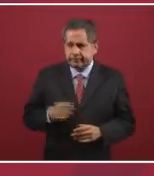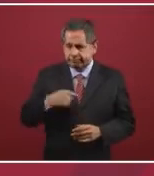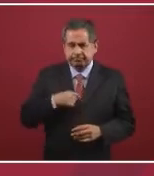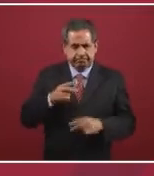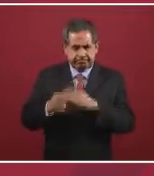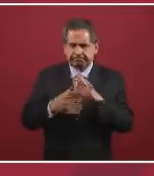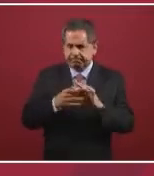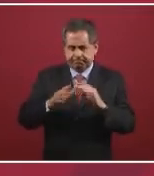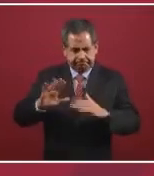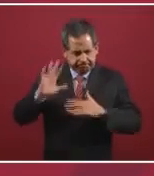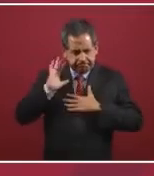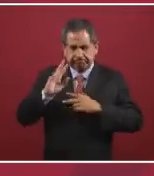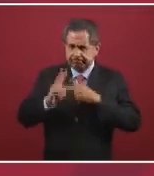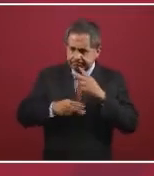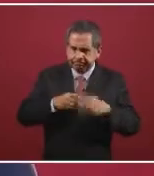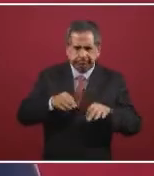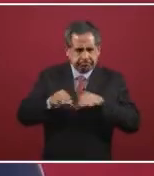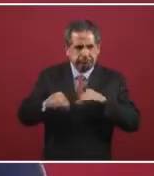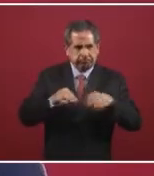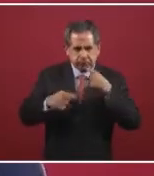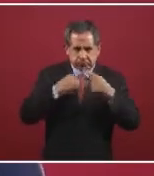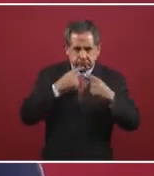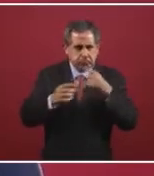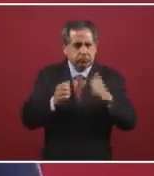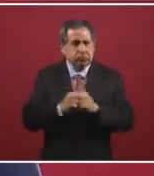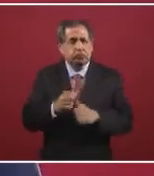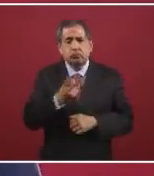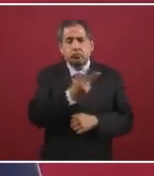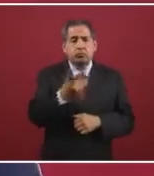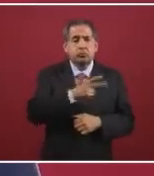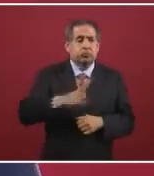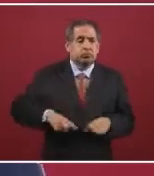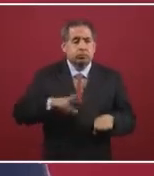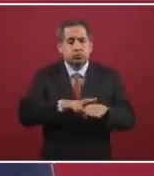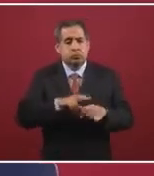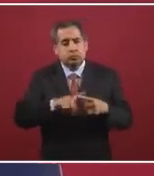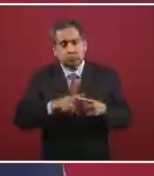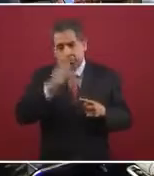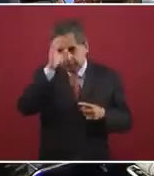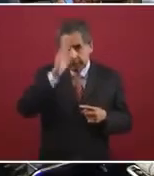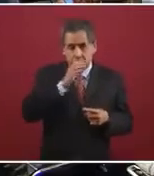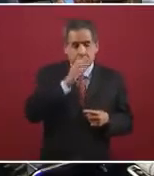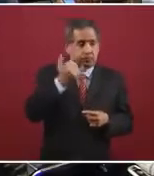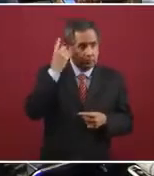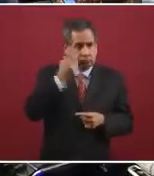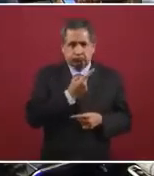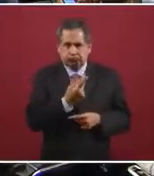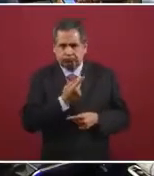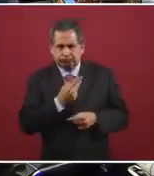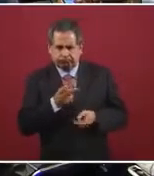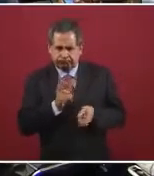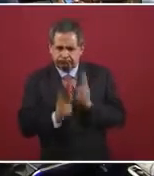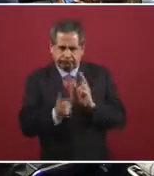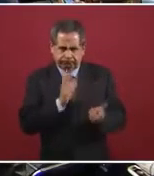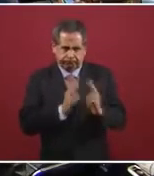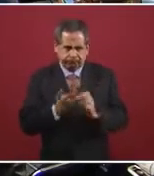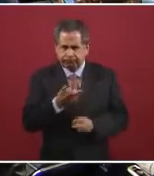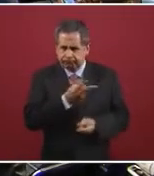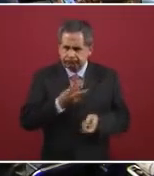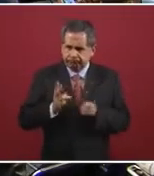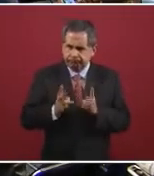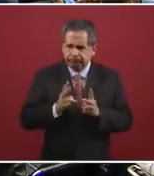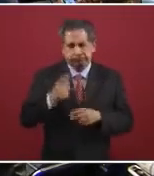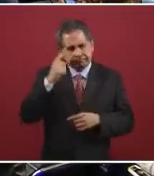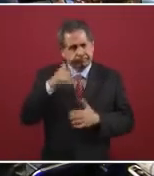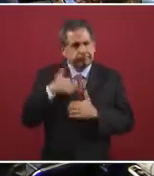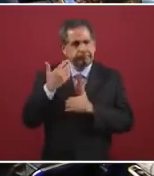hablando, y estamos trabajando de manera conjunta con los dos gobernadores, el gobernador de Coahuila y el gobernador de Durango, para